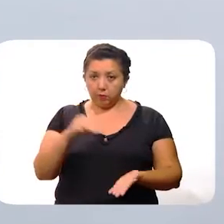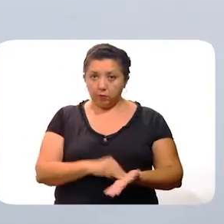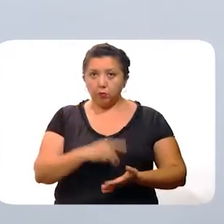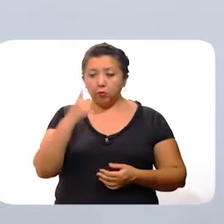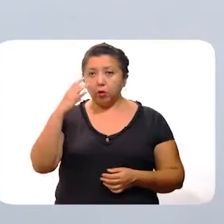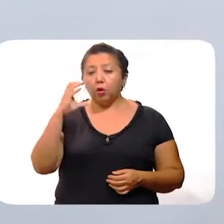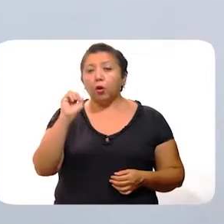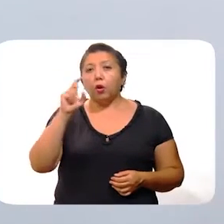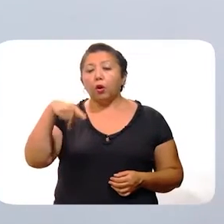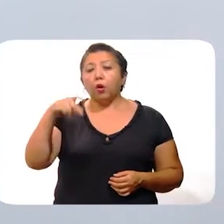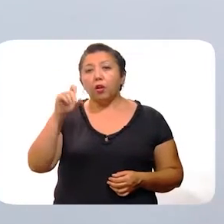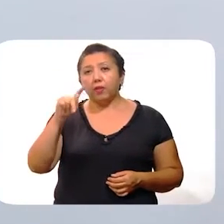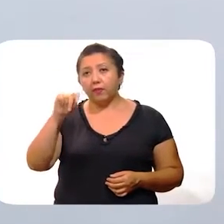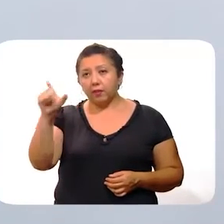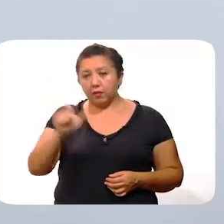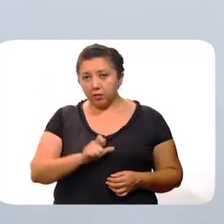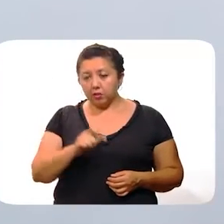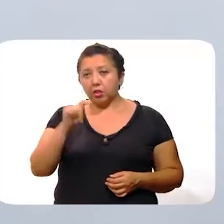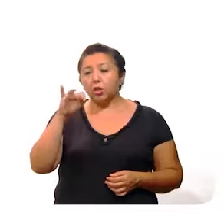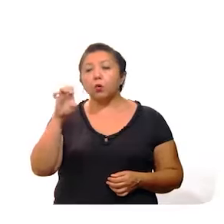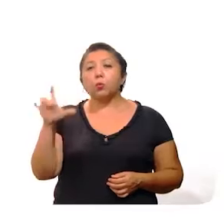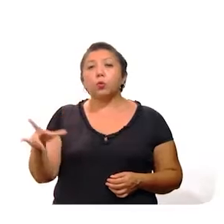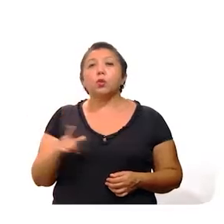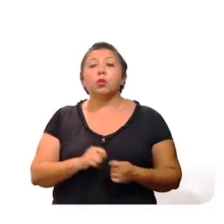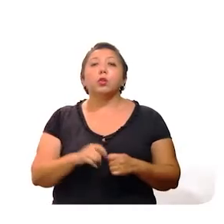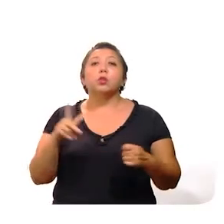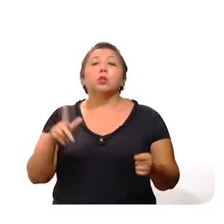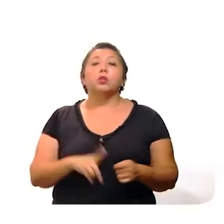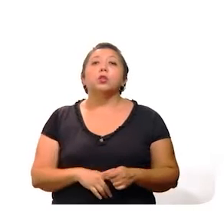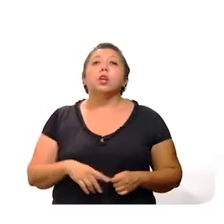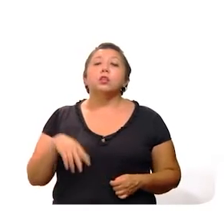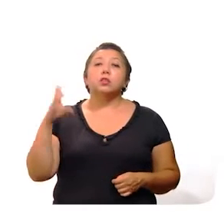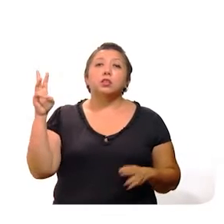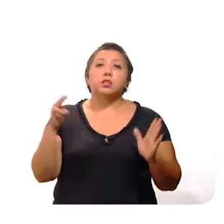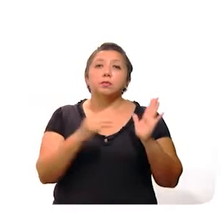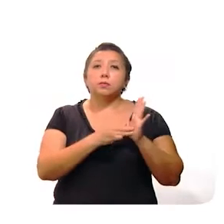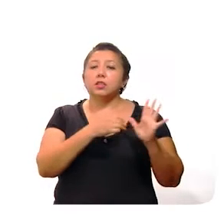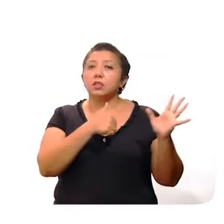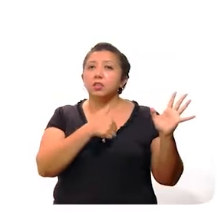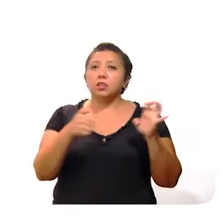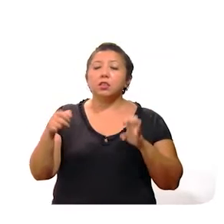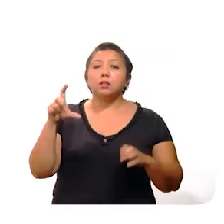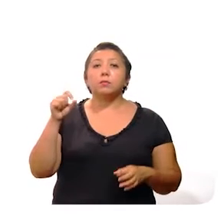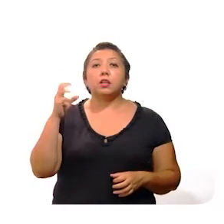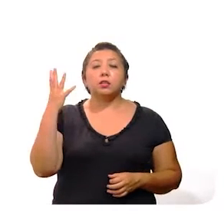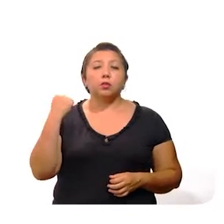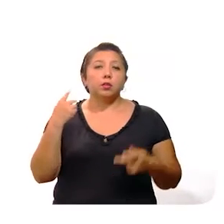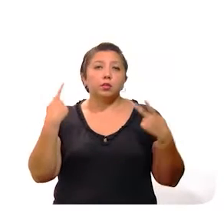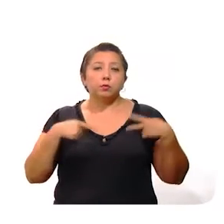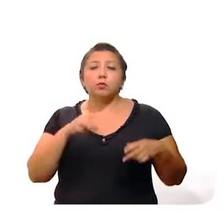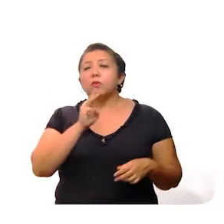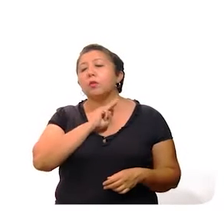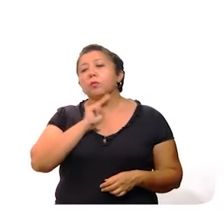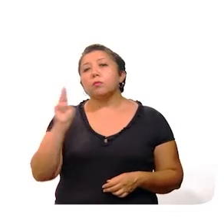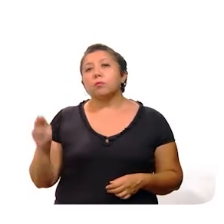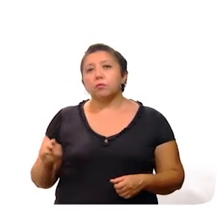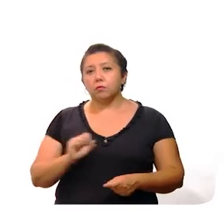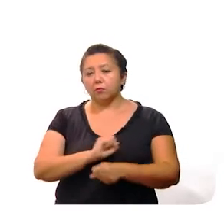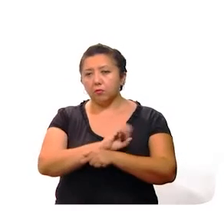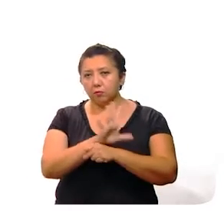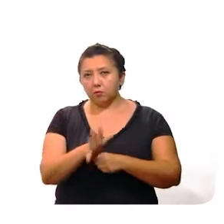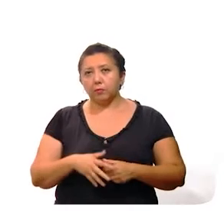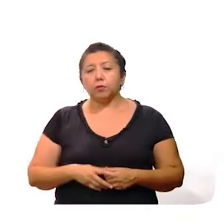1 en Concal, 1 en Tecash, 1 en Ticul. En total, son 3.629 las personas fallecidas a causa